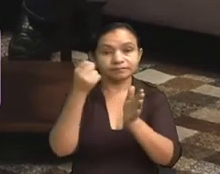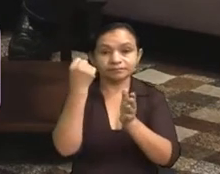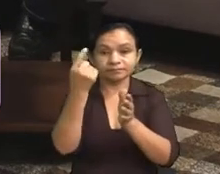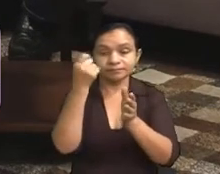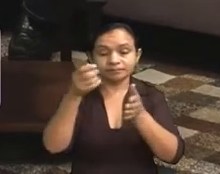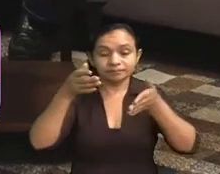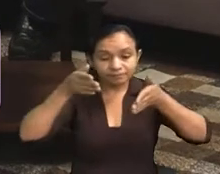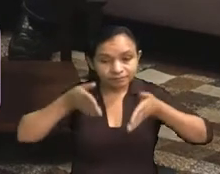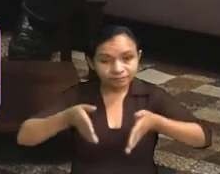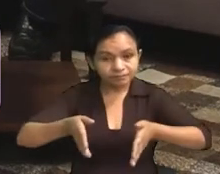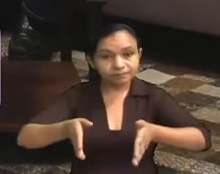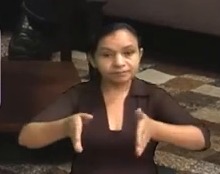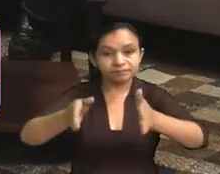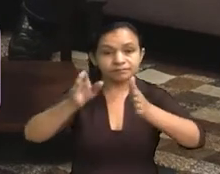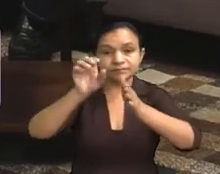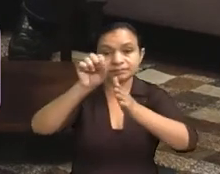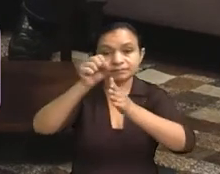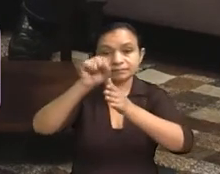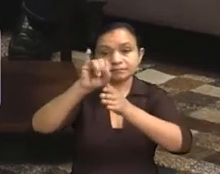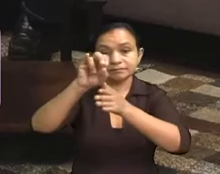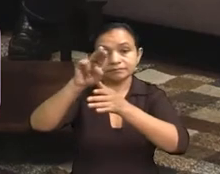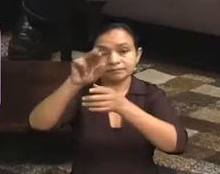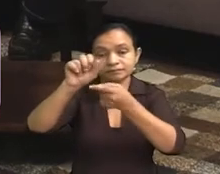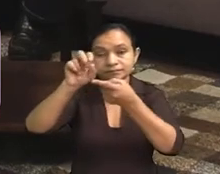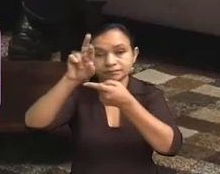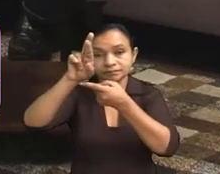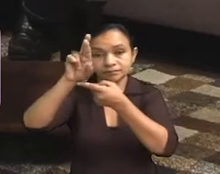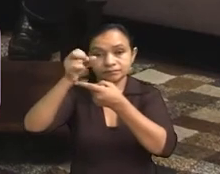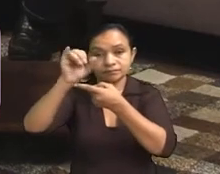que sería Ciuna Rosita,